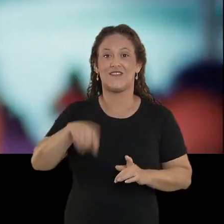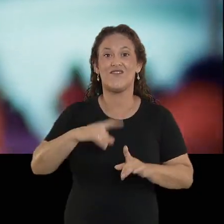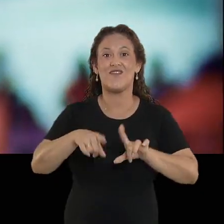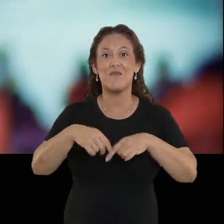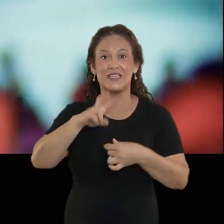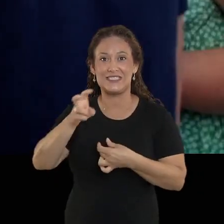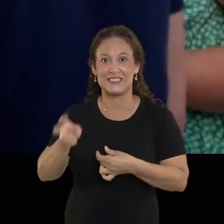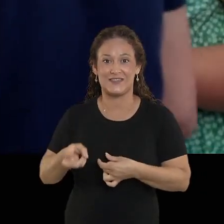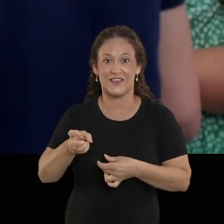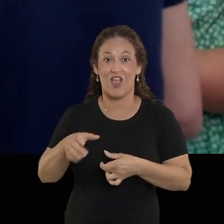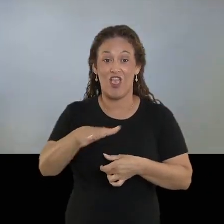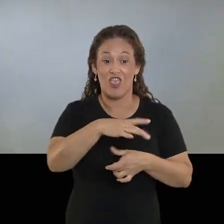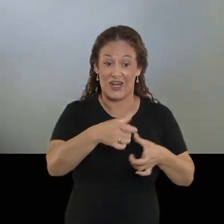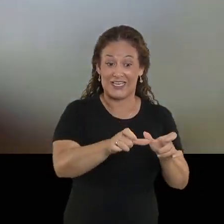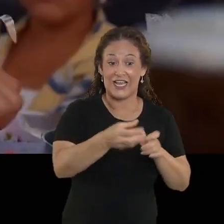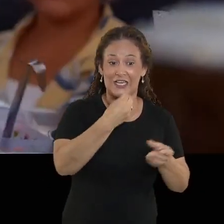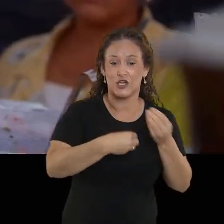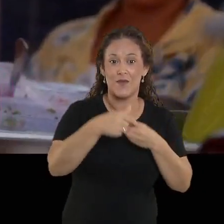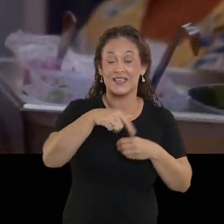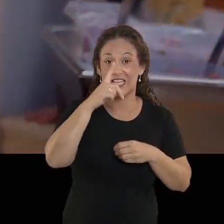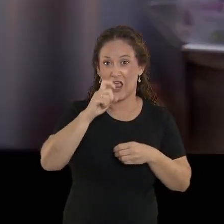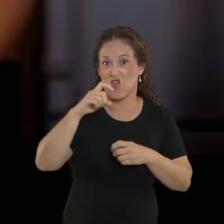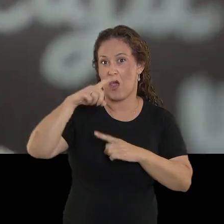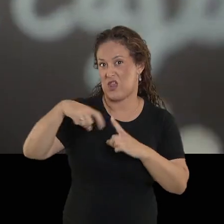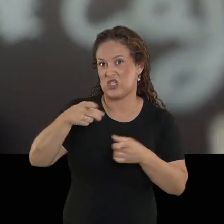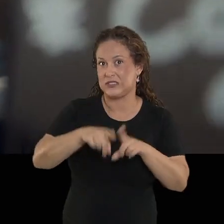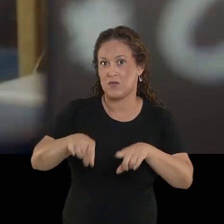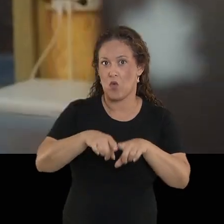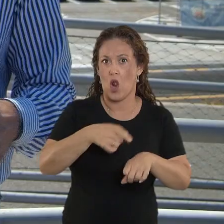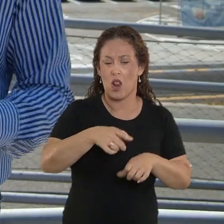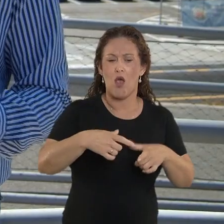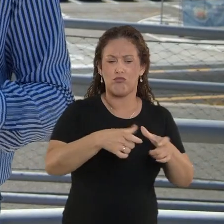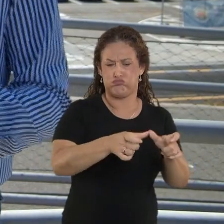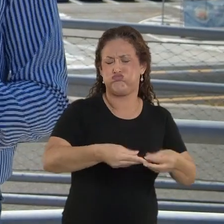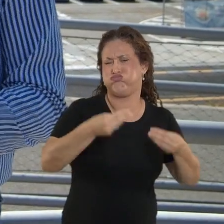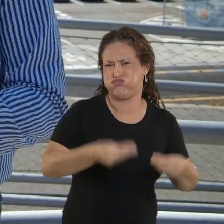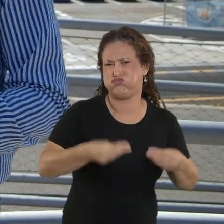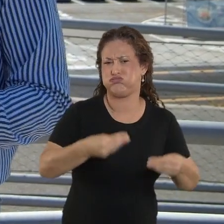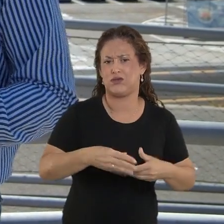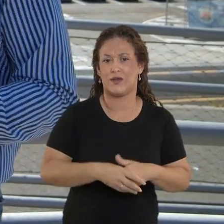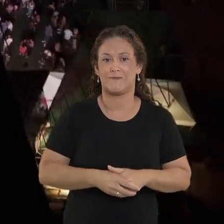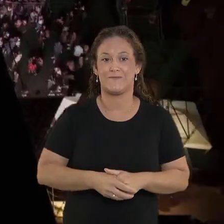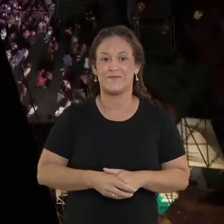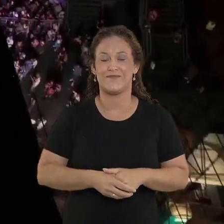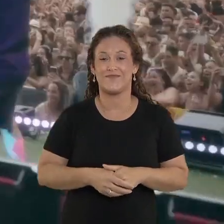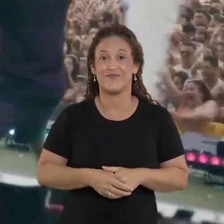actividades familiares y la parte gastronómica este año, como todos los años, vuelve a ser muy, muy, muy potente.